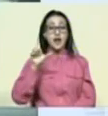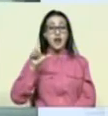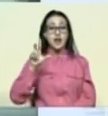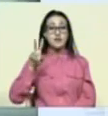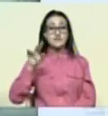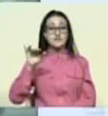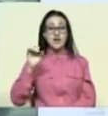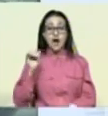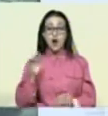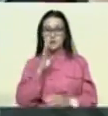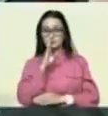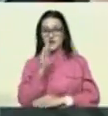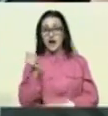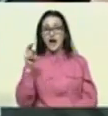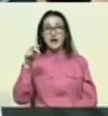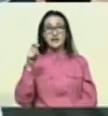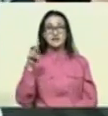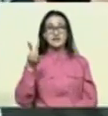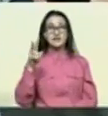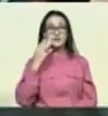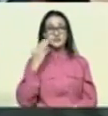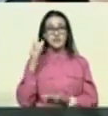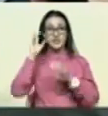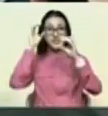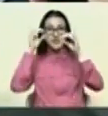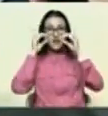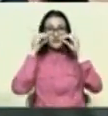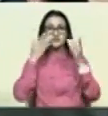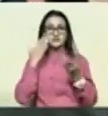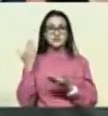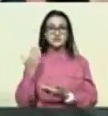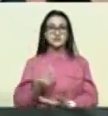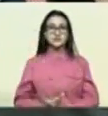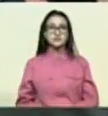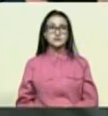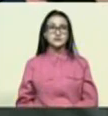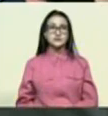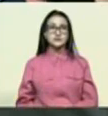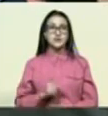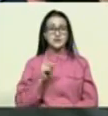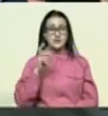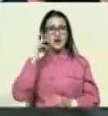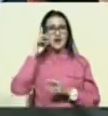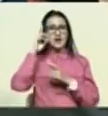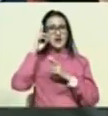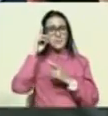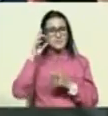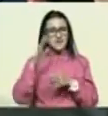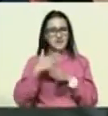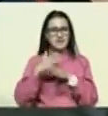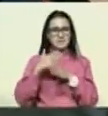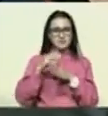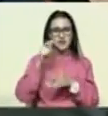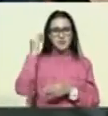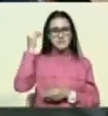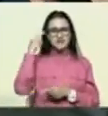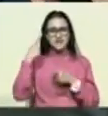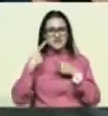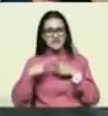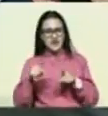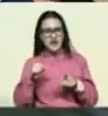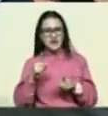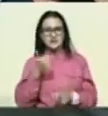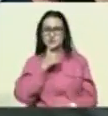inmediato a conectarnos con ANTV. Así es, palabras desde Delcy Rodríguez. Del respeto al diverso, al diferente, la promoción de